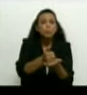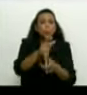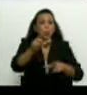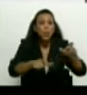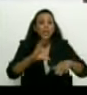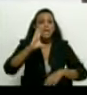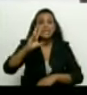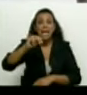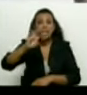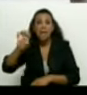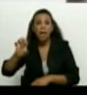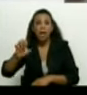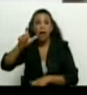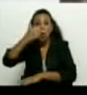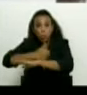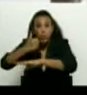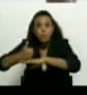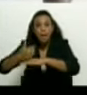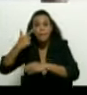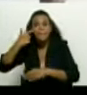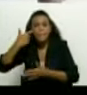del CNE precisamente para